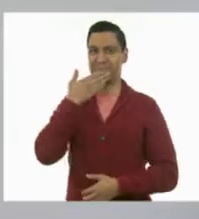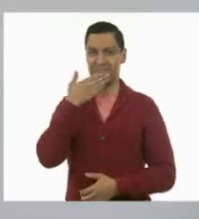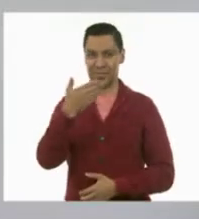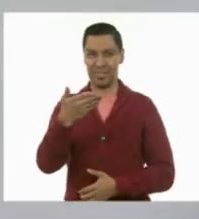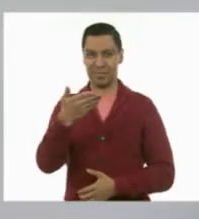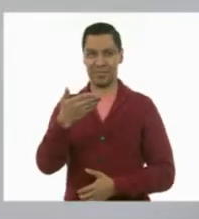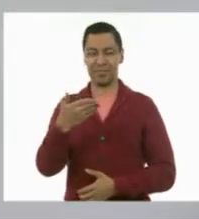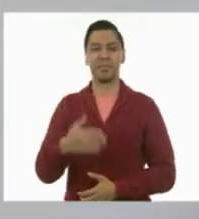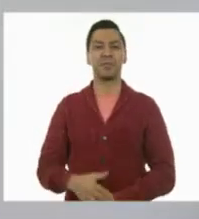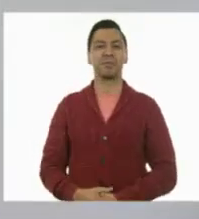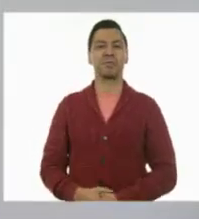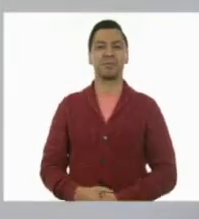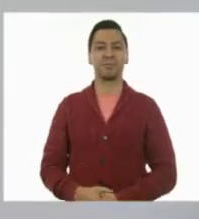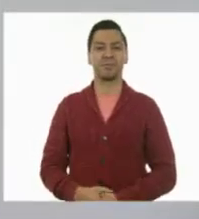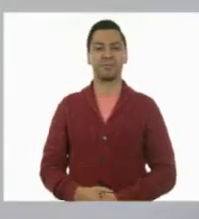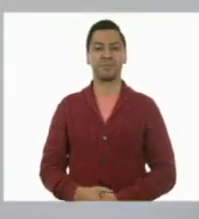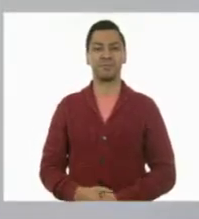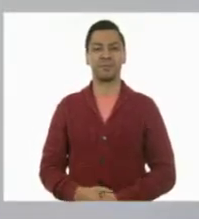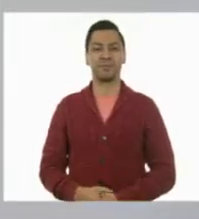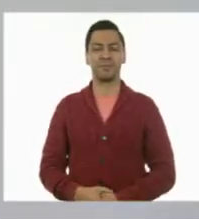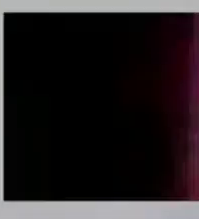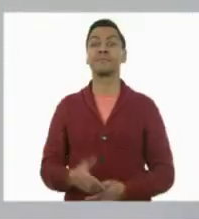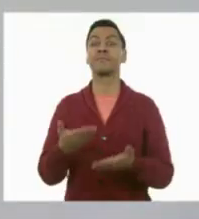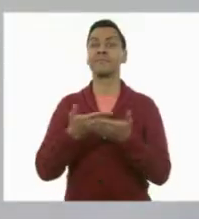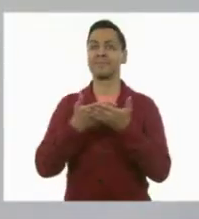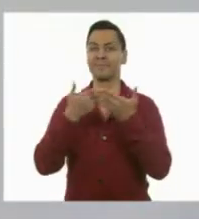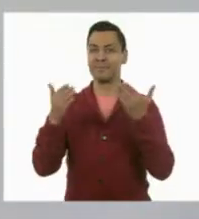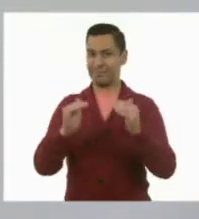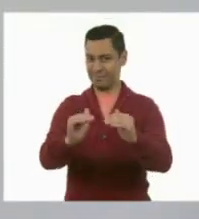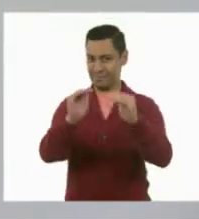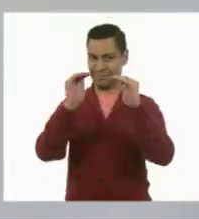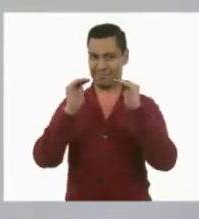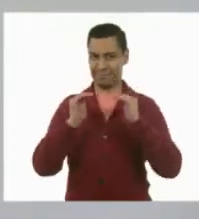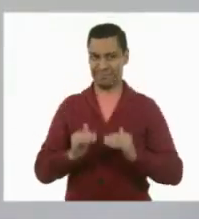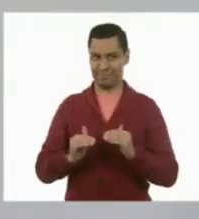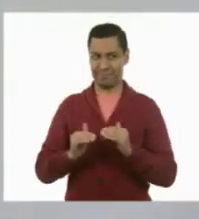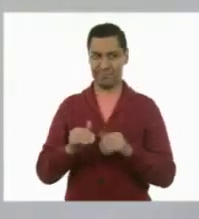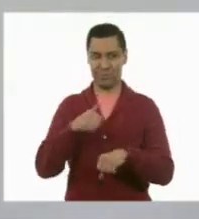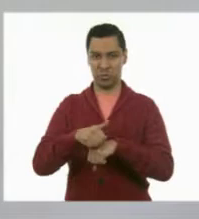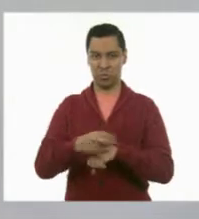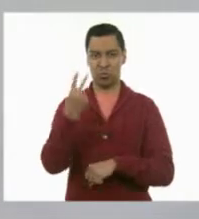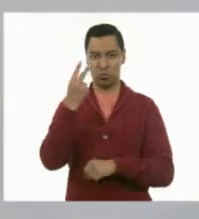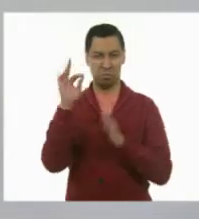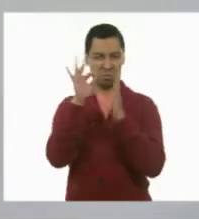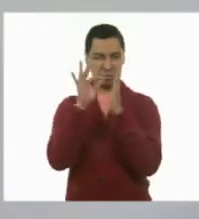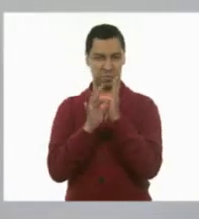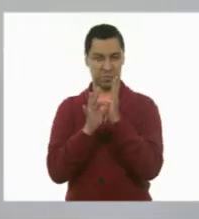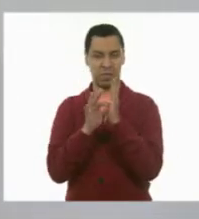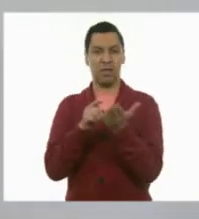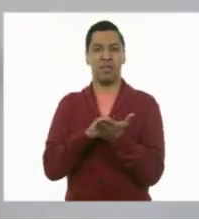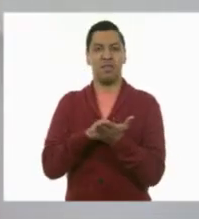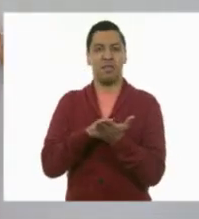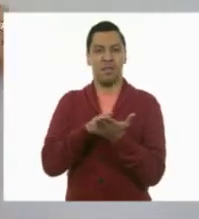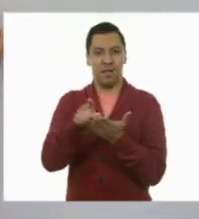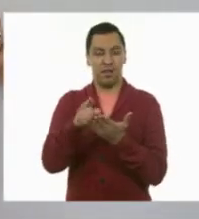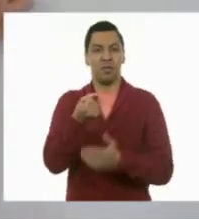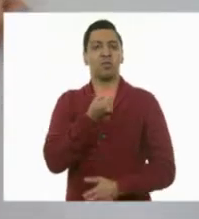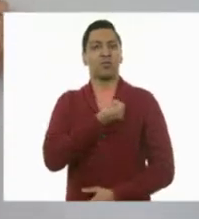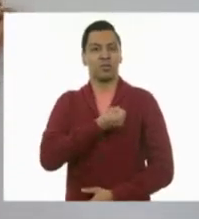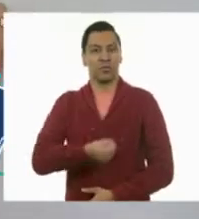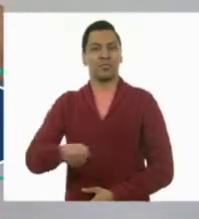vamos con el derecho a la... salud. ¡Salud!